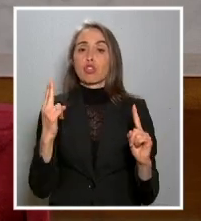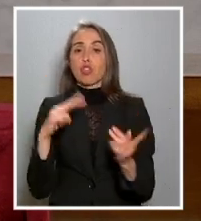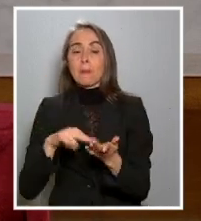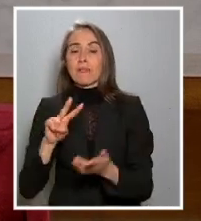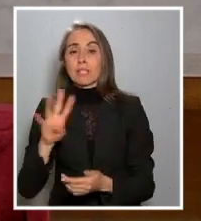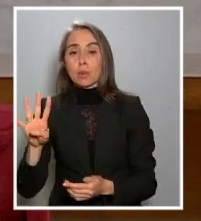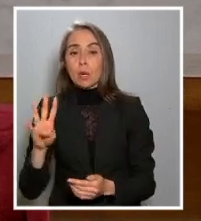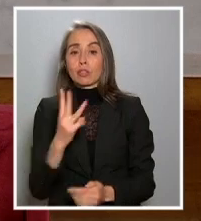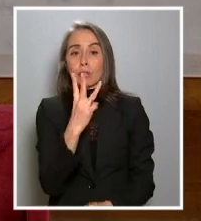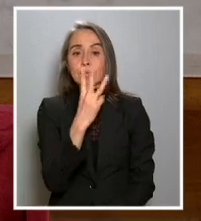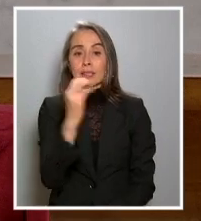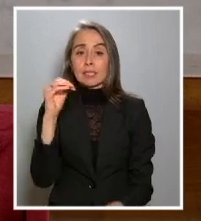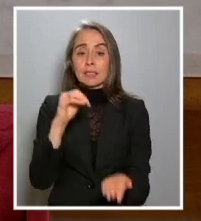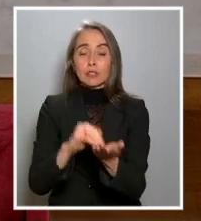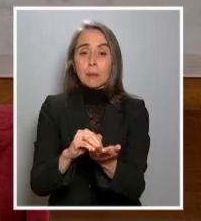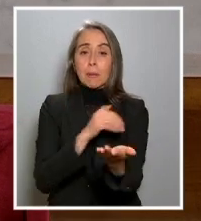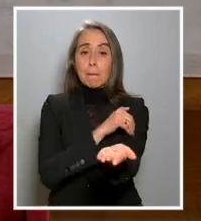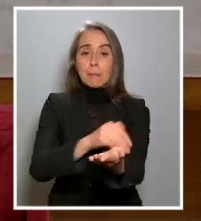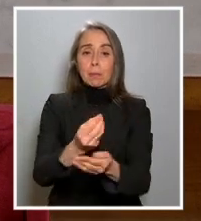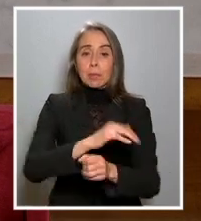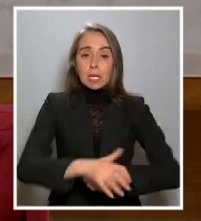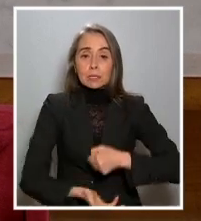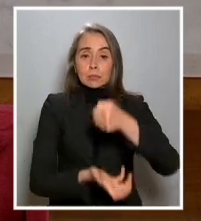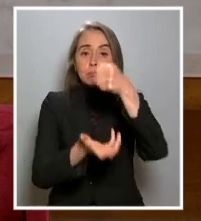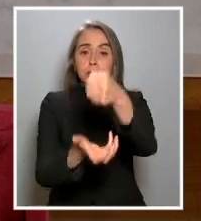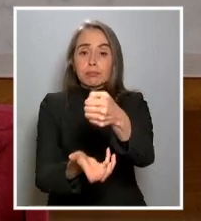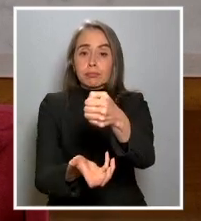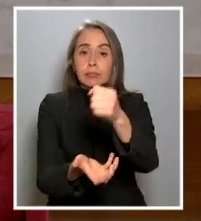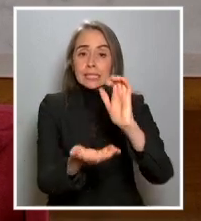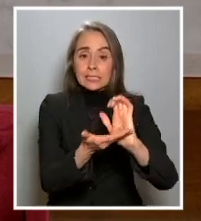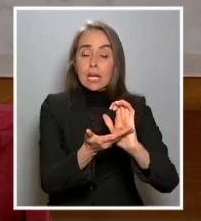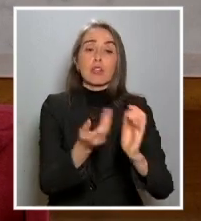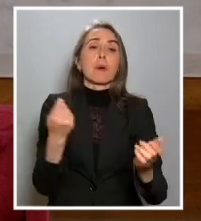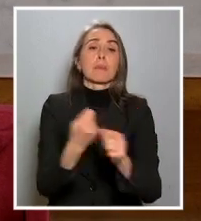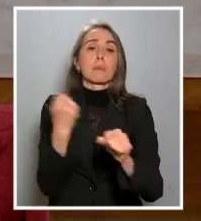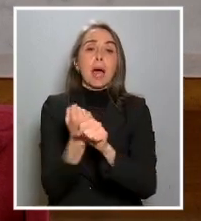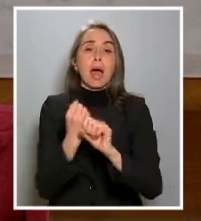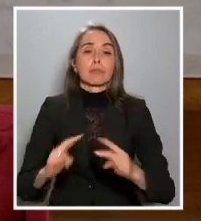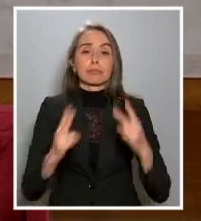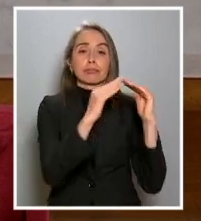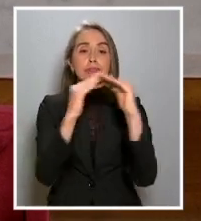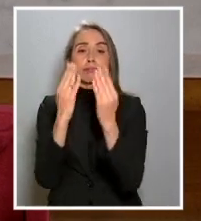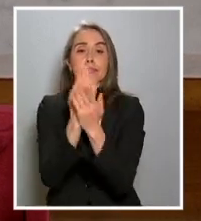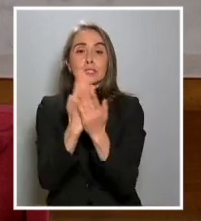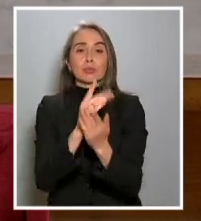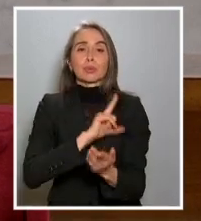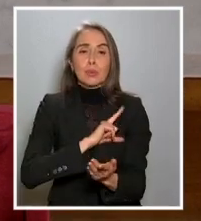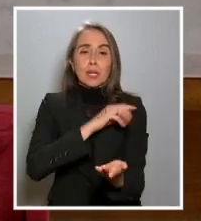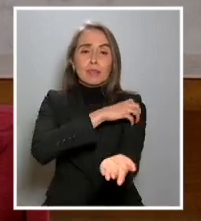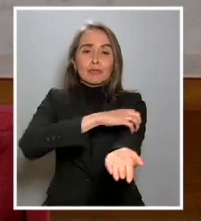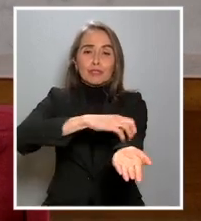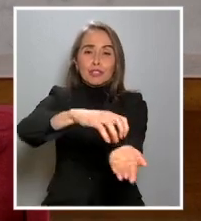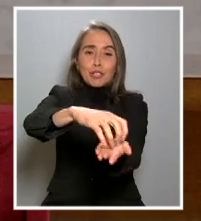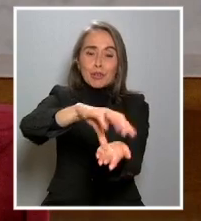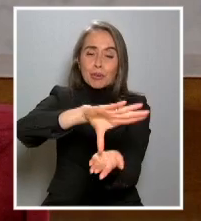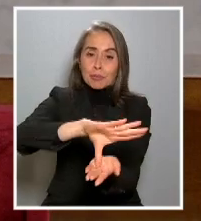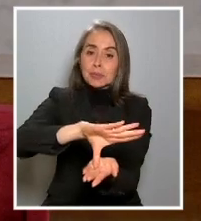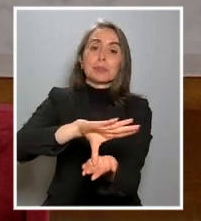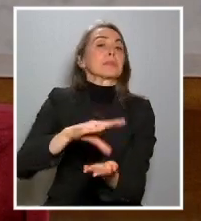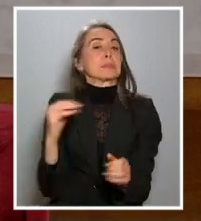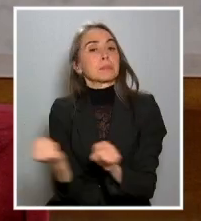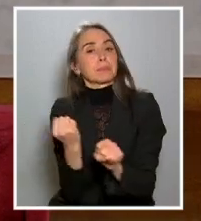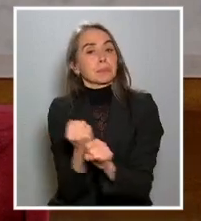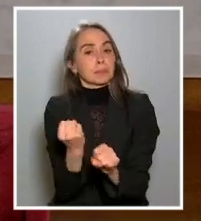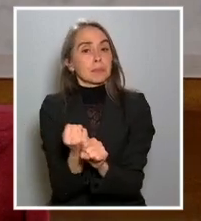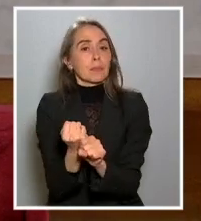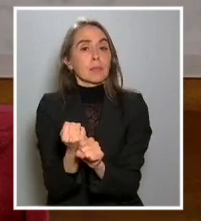destinado 300.000 millones de pesos para poder financiar proyectos de infraestructura en recintos educativos de todo el país, y estamos